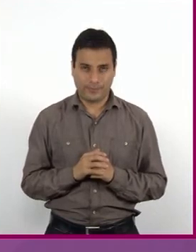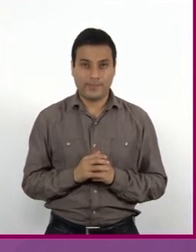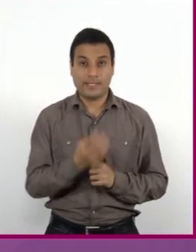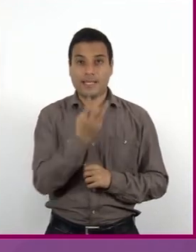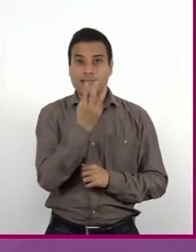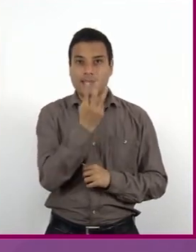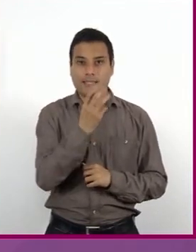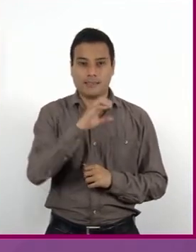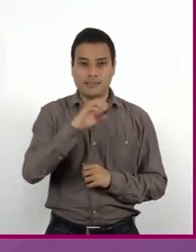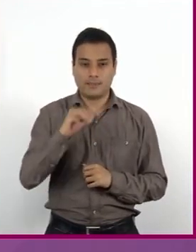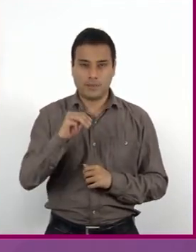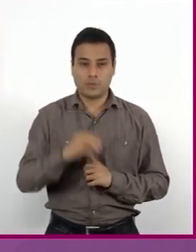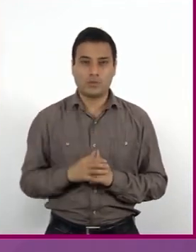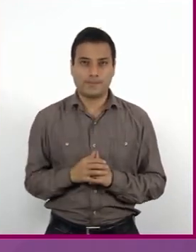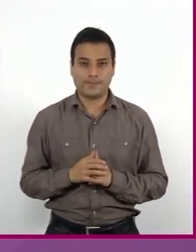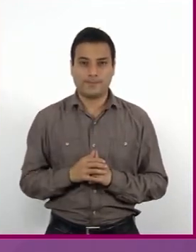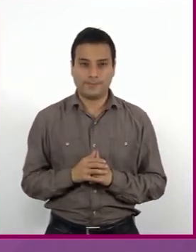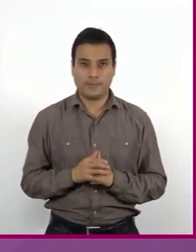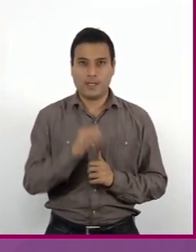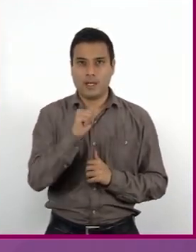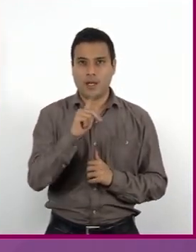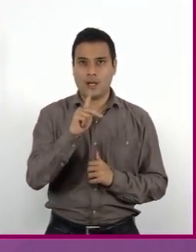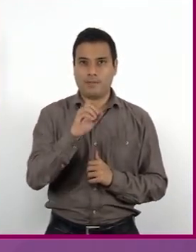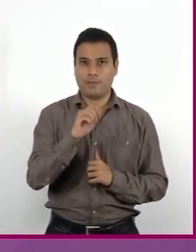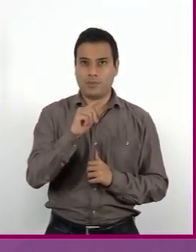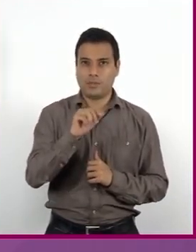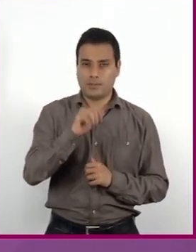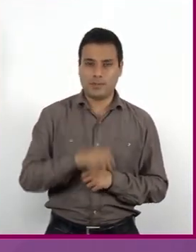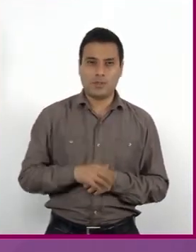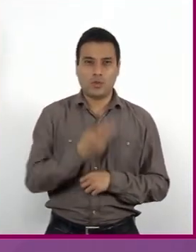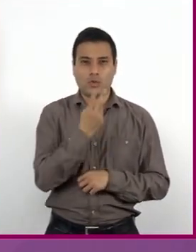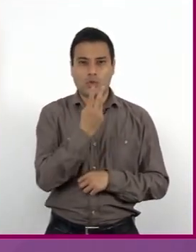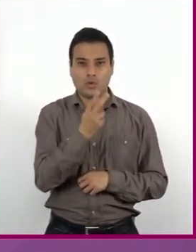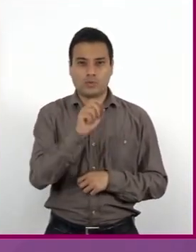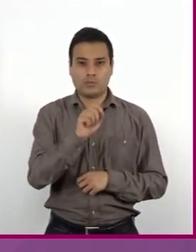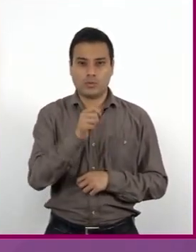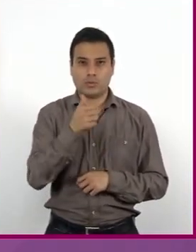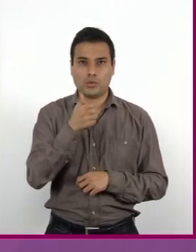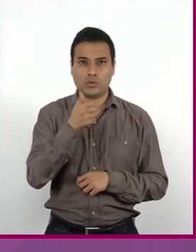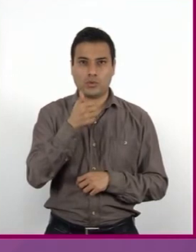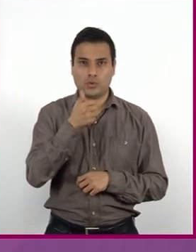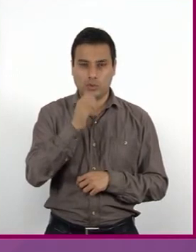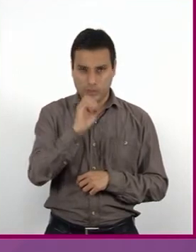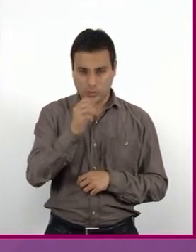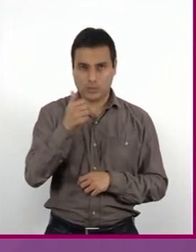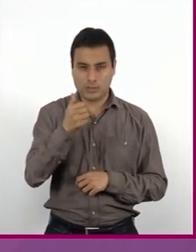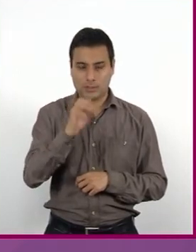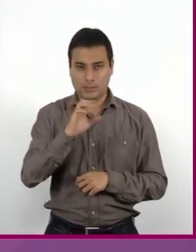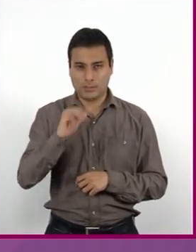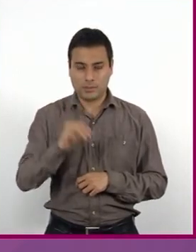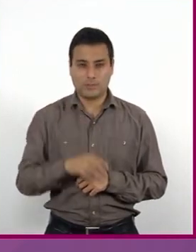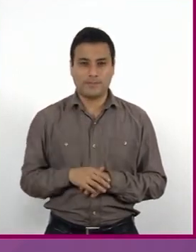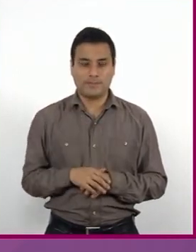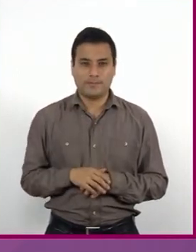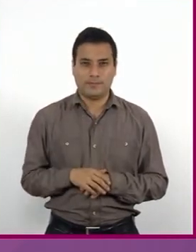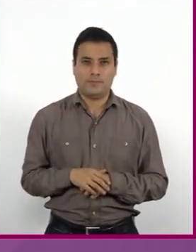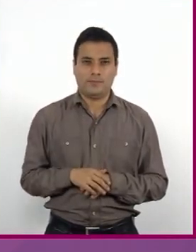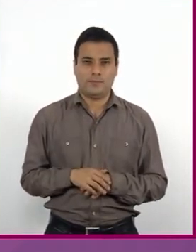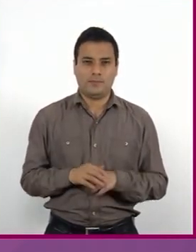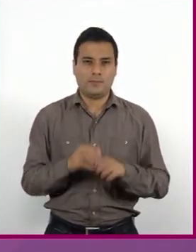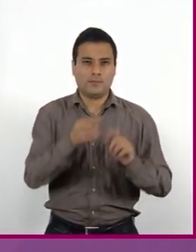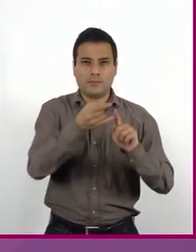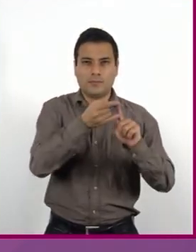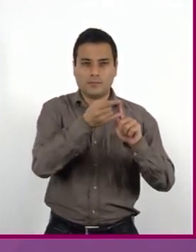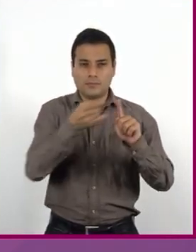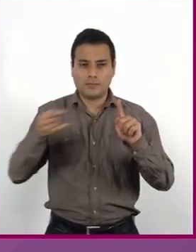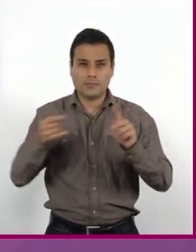3 centímetros y su apotema mide 2.06 centímetros. ¿Cuánto mide cada cara